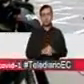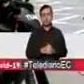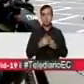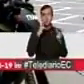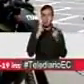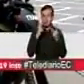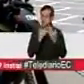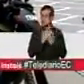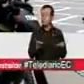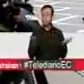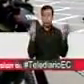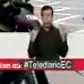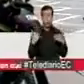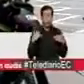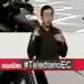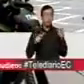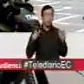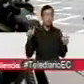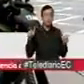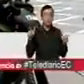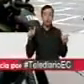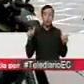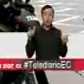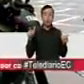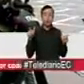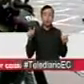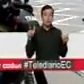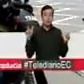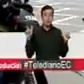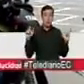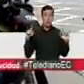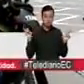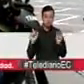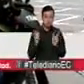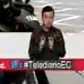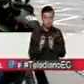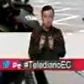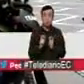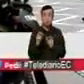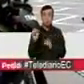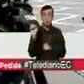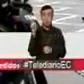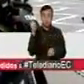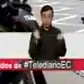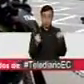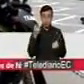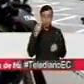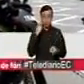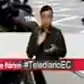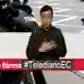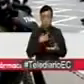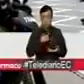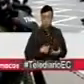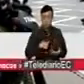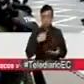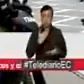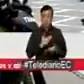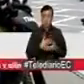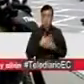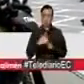usted ve, la circulación es mínima. Y aquellos vehículos también se verifica que, a más de la credencial que puedan tener estas